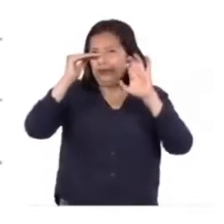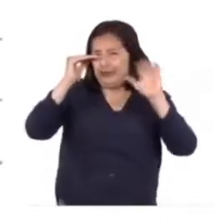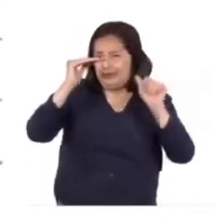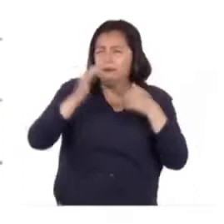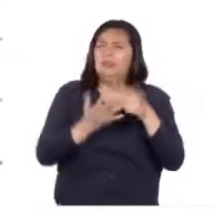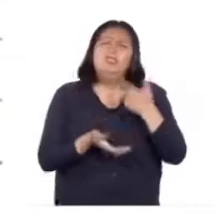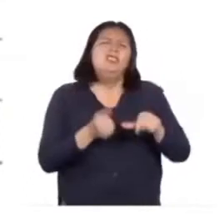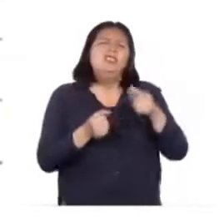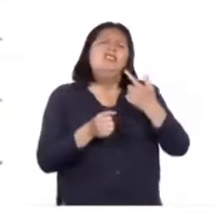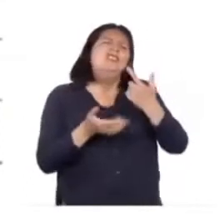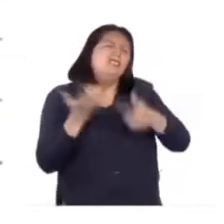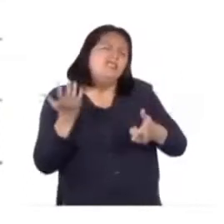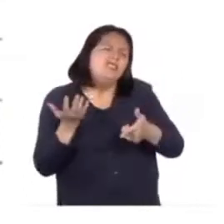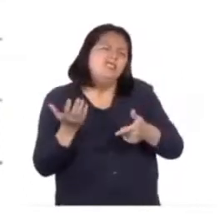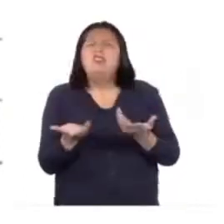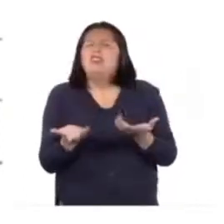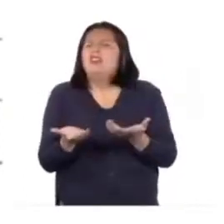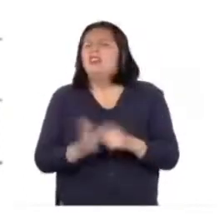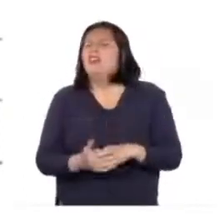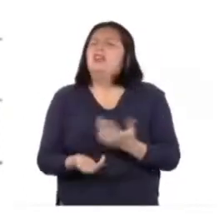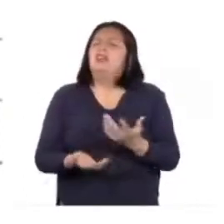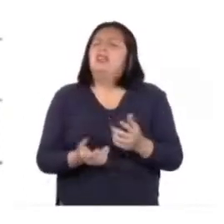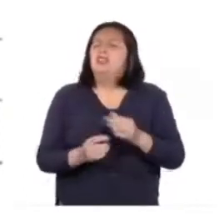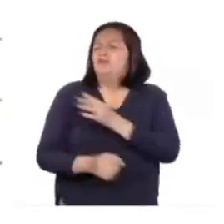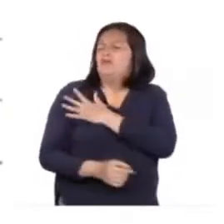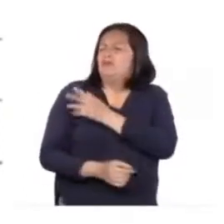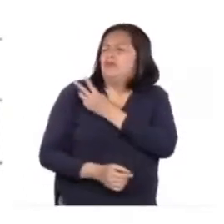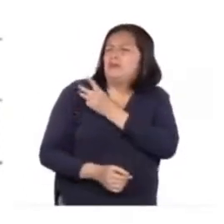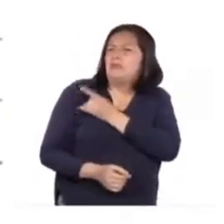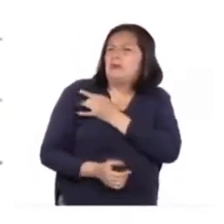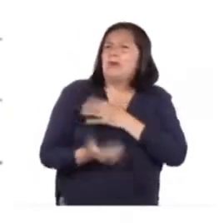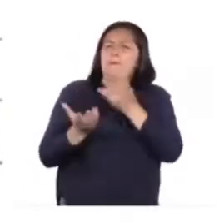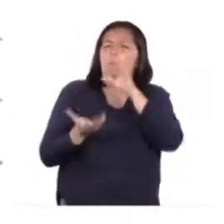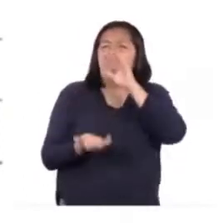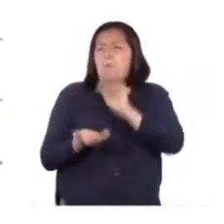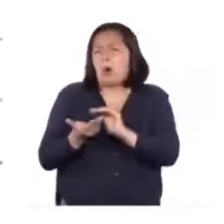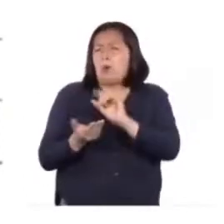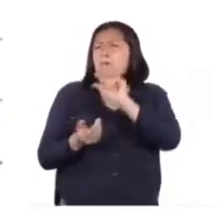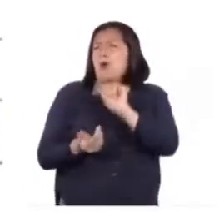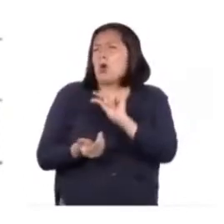¿Y de qué grado serán los libros que se donarán en menor cantidad?